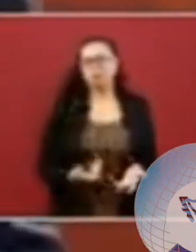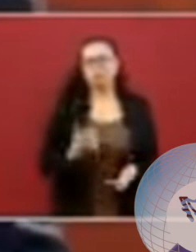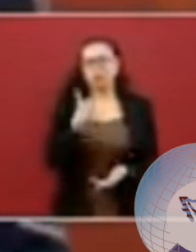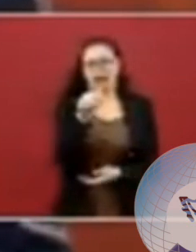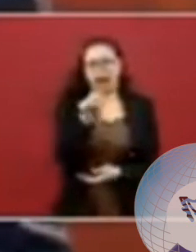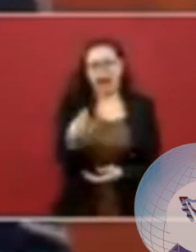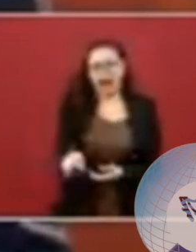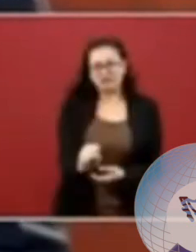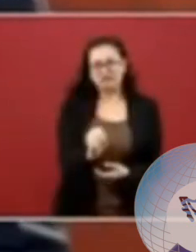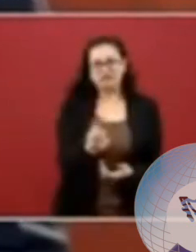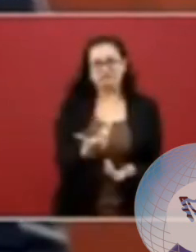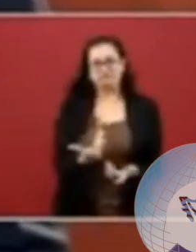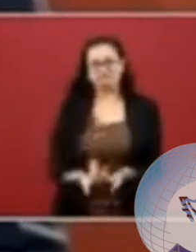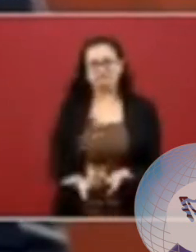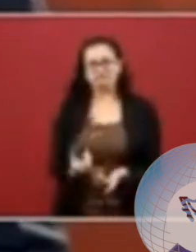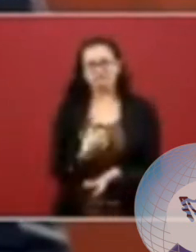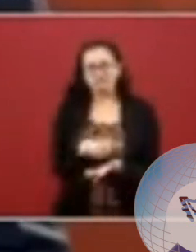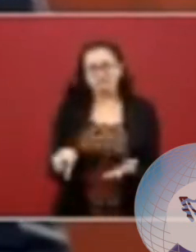gas.